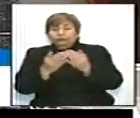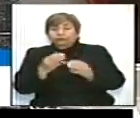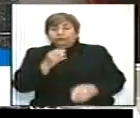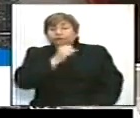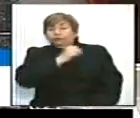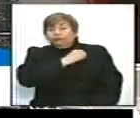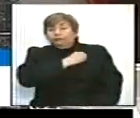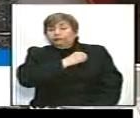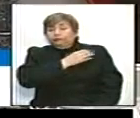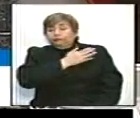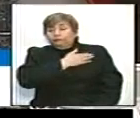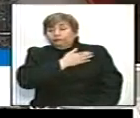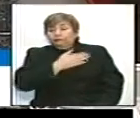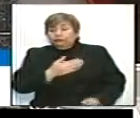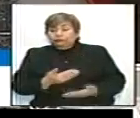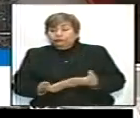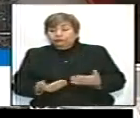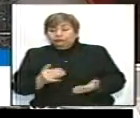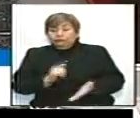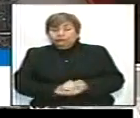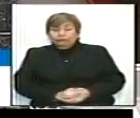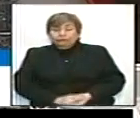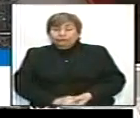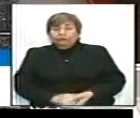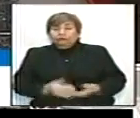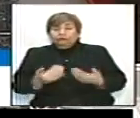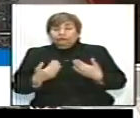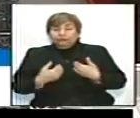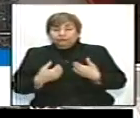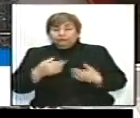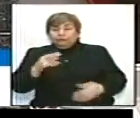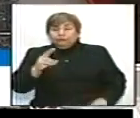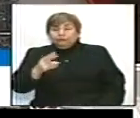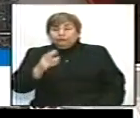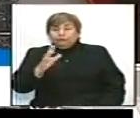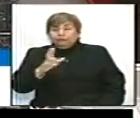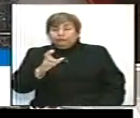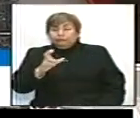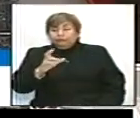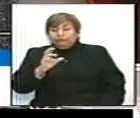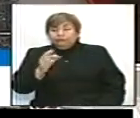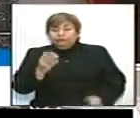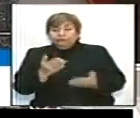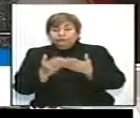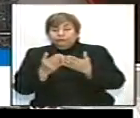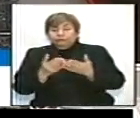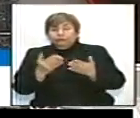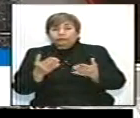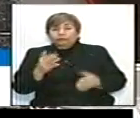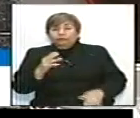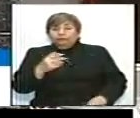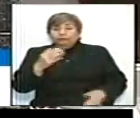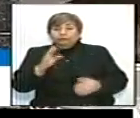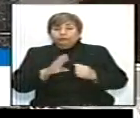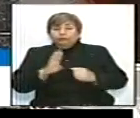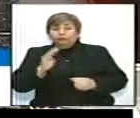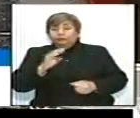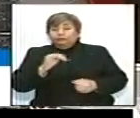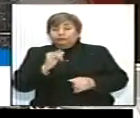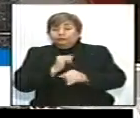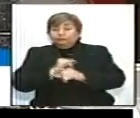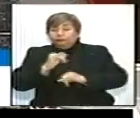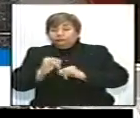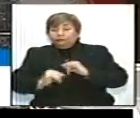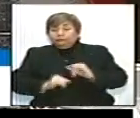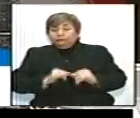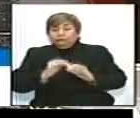secundaria regular y que contiene 2.135 horas y se ve fortalecido por el programa de bachillerato internacional